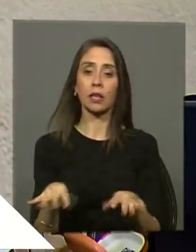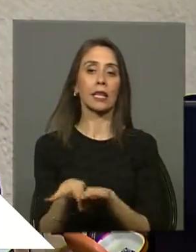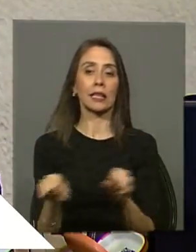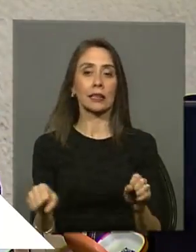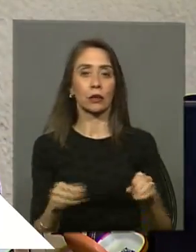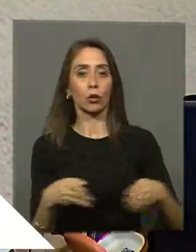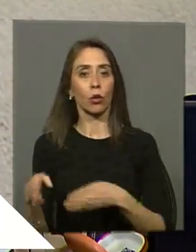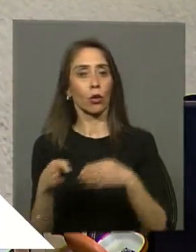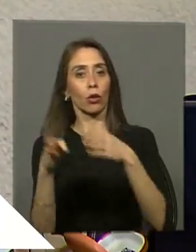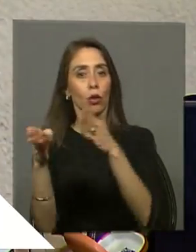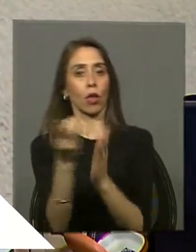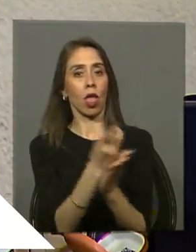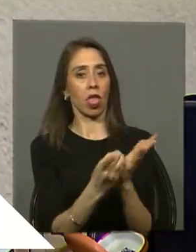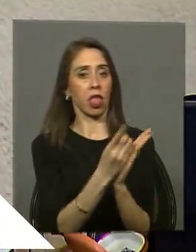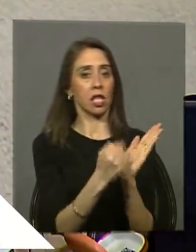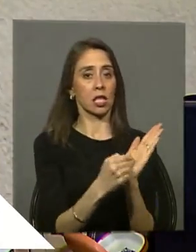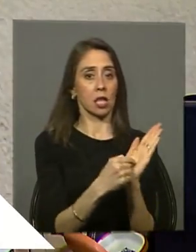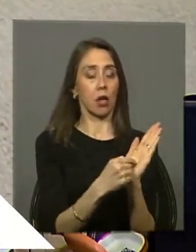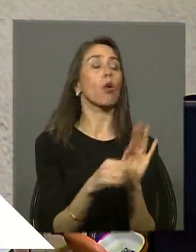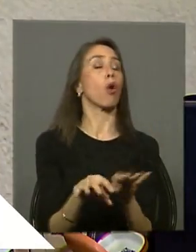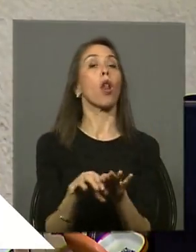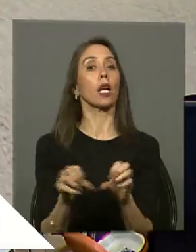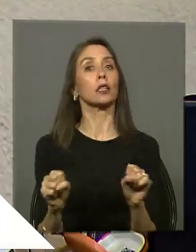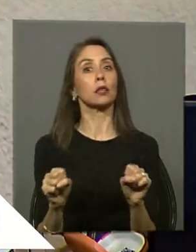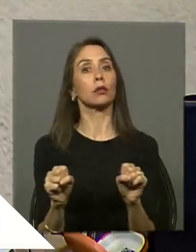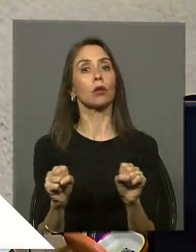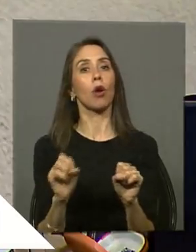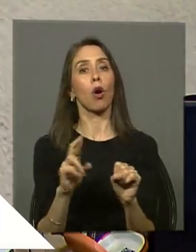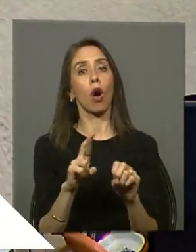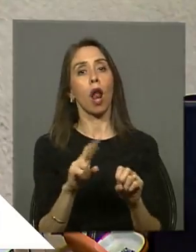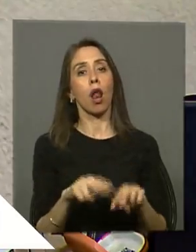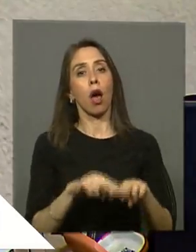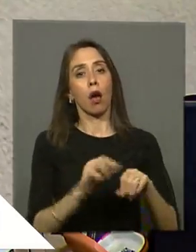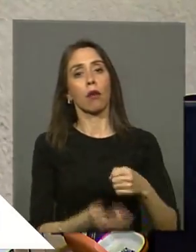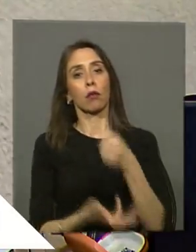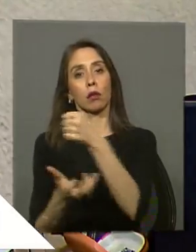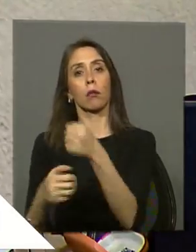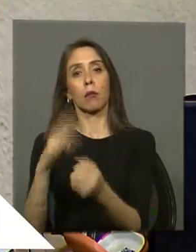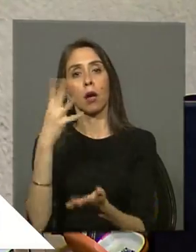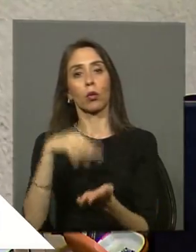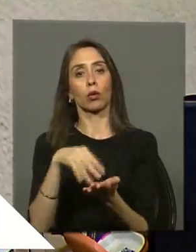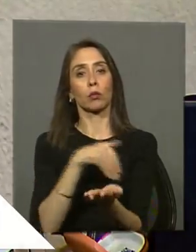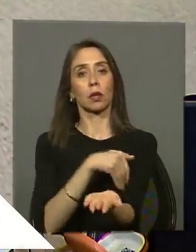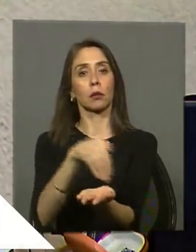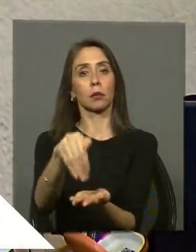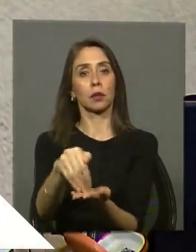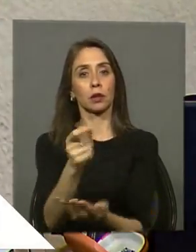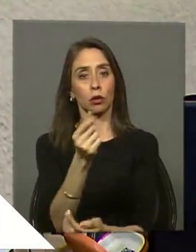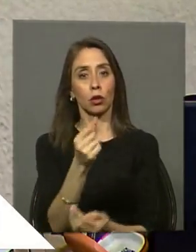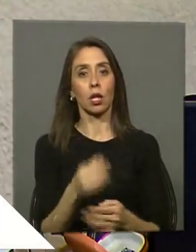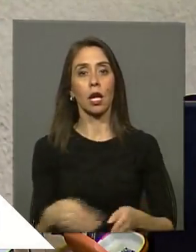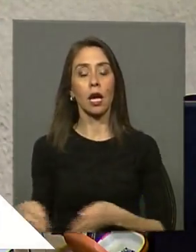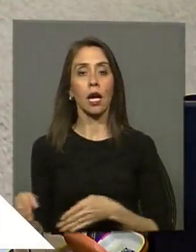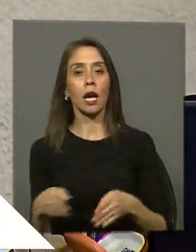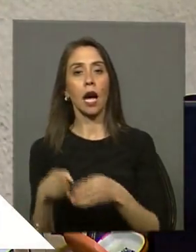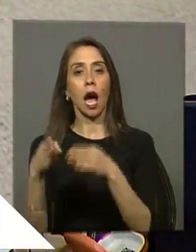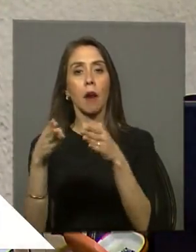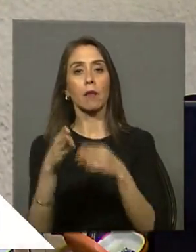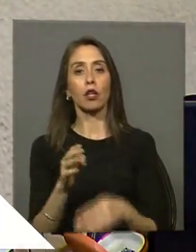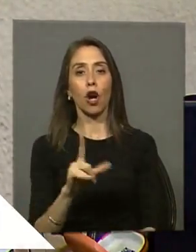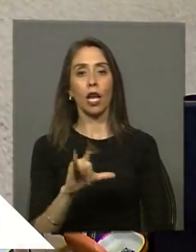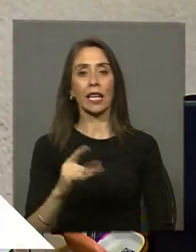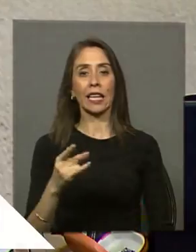diseño y esperamos poder tener lo antes posible también el financiamiento que son más de 4 mil millones el camino de los